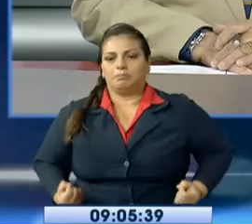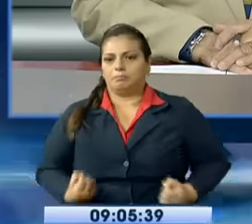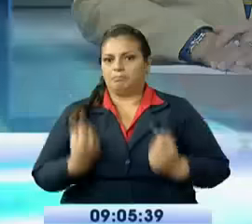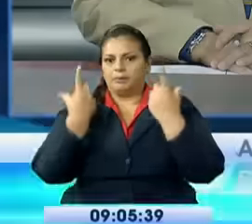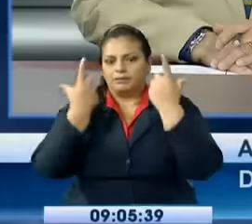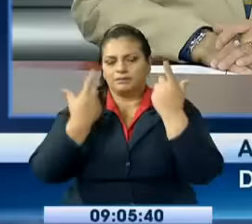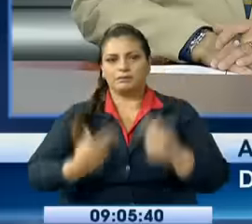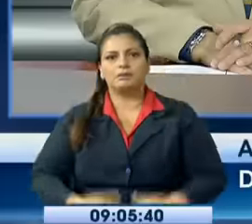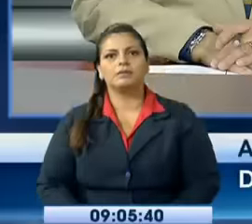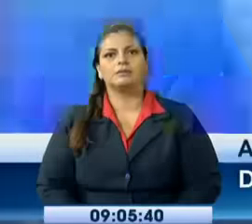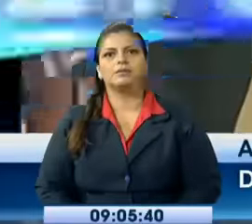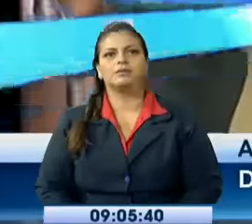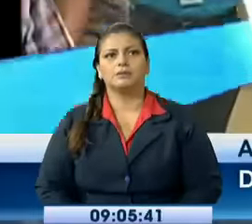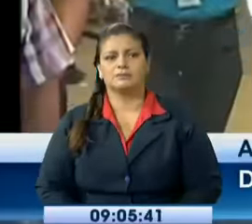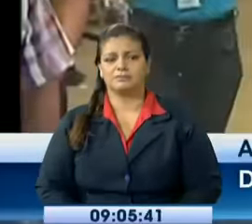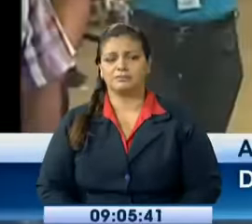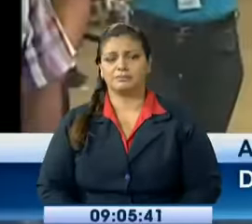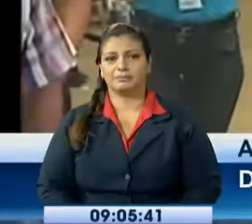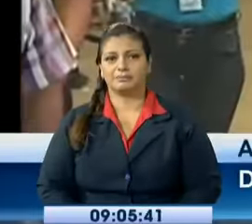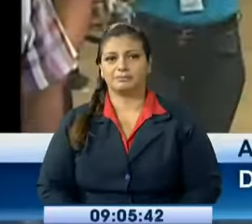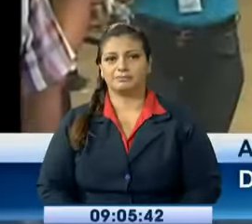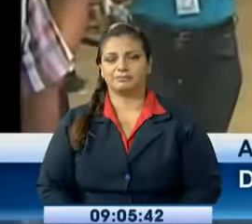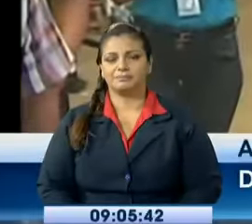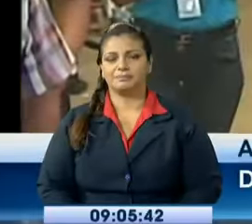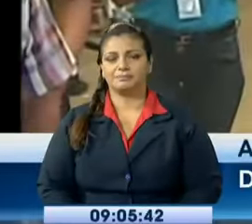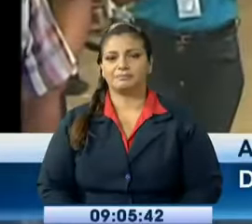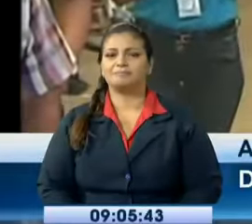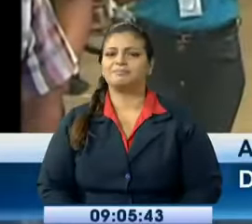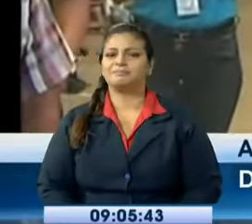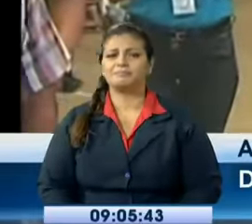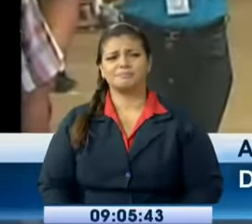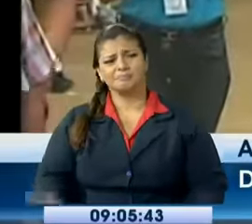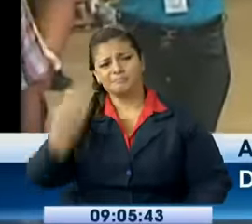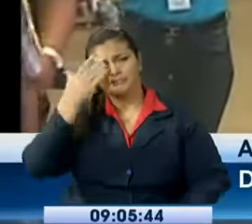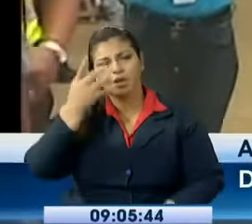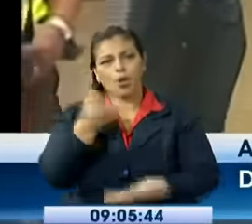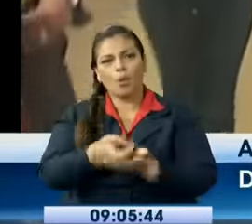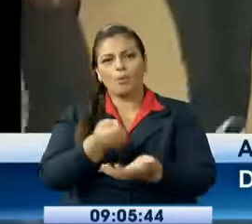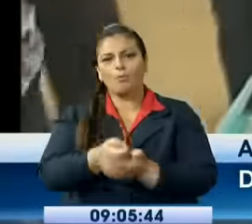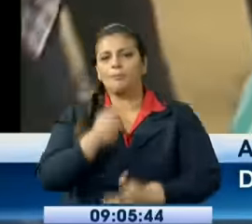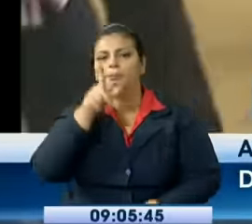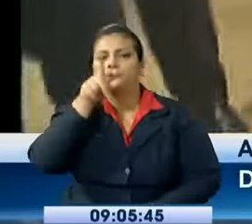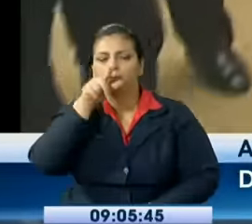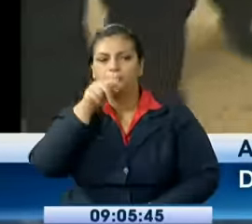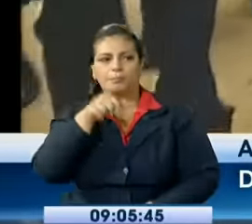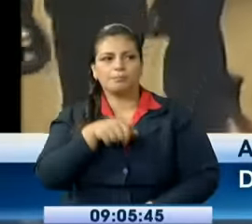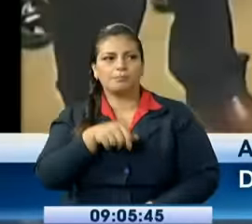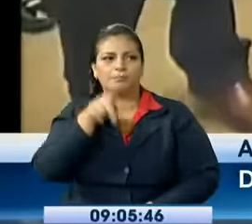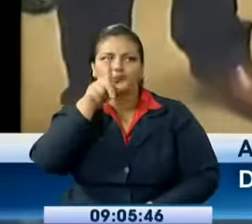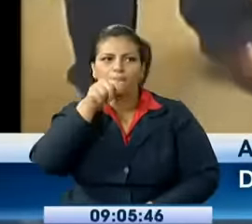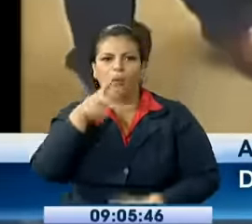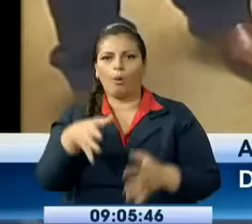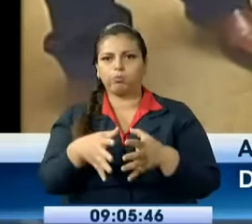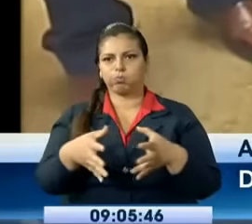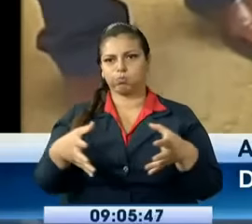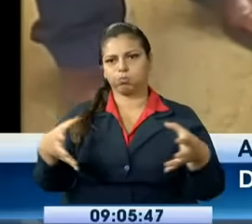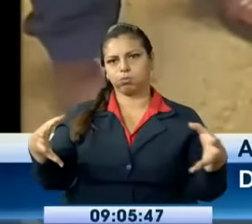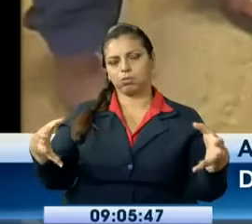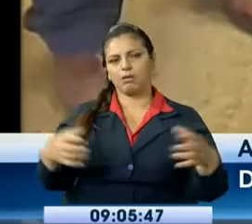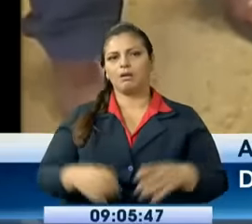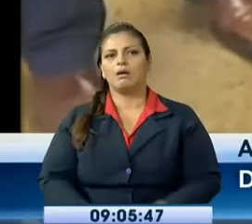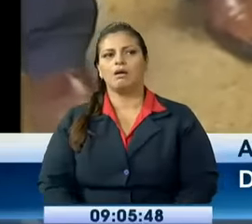Caraguay. Las personas horrorizadas por lo que se ha encontrado, sobre todo porque son consumidores. Por ejemplo, ahí tenemos ya guardados, bueno, los pollos inflados. Ya veíamos también